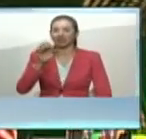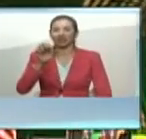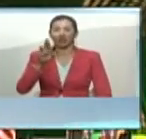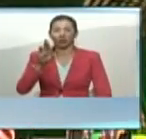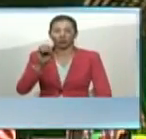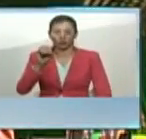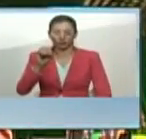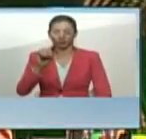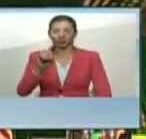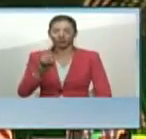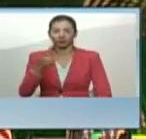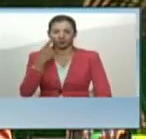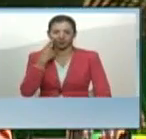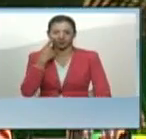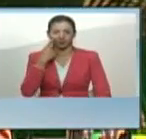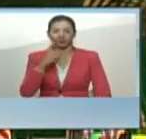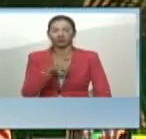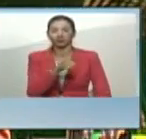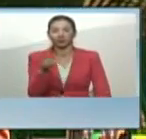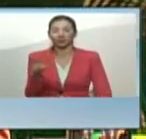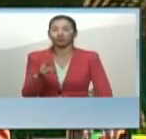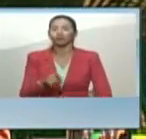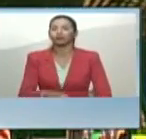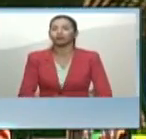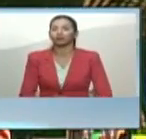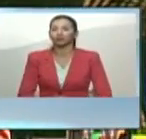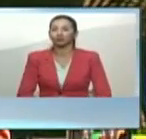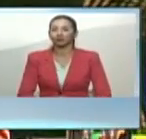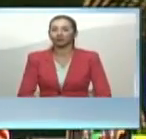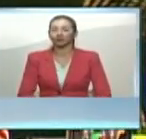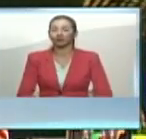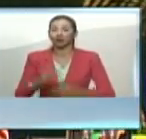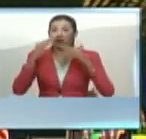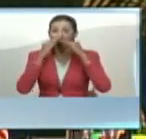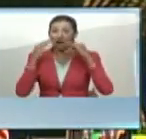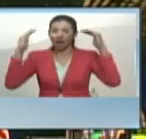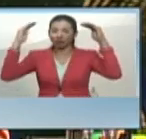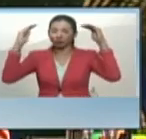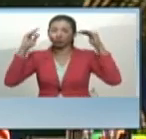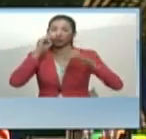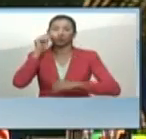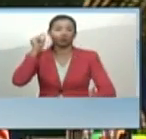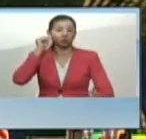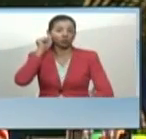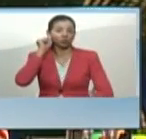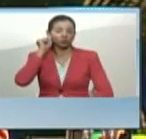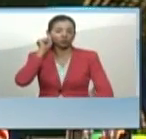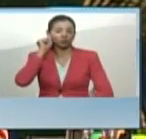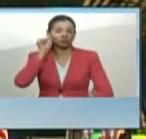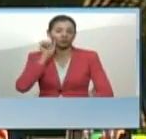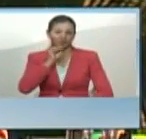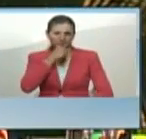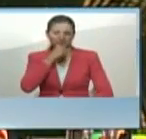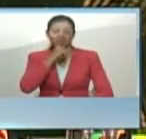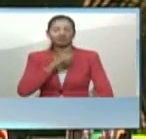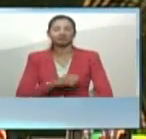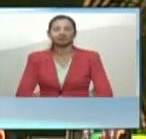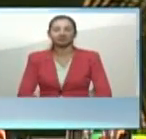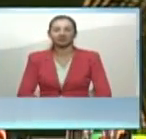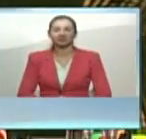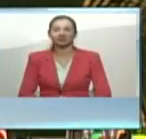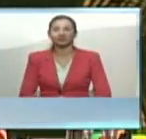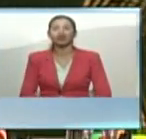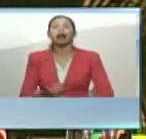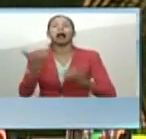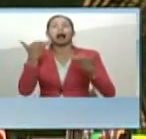Vamos, fíjense ustedes, de nuestros adultos y adultas mayores a nuestros jóvenes